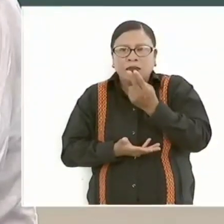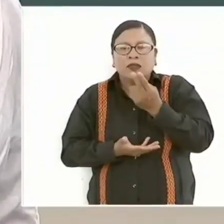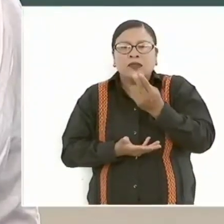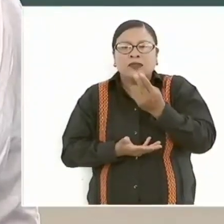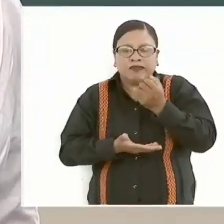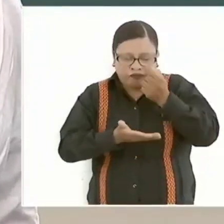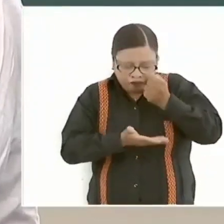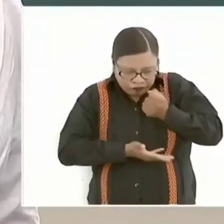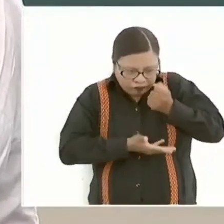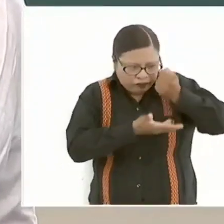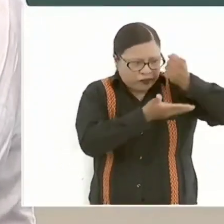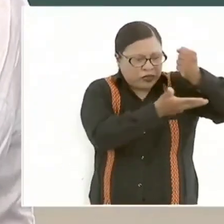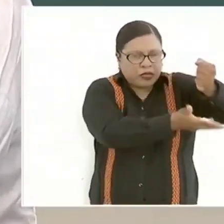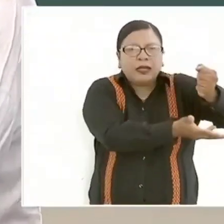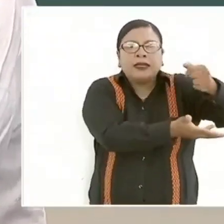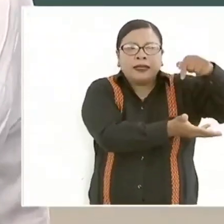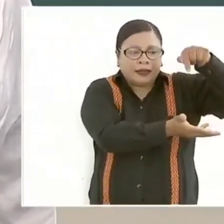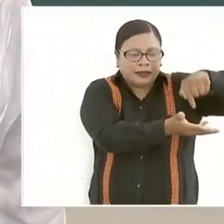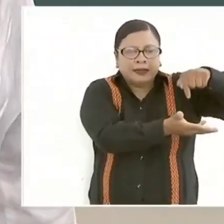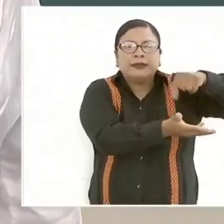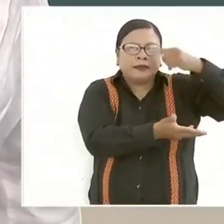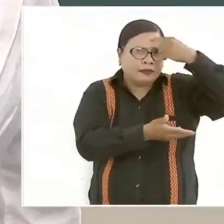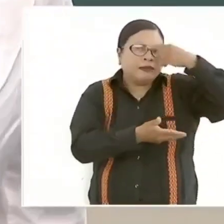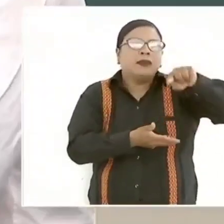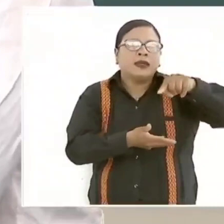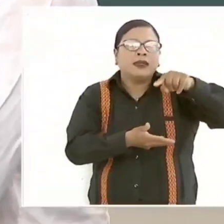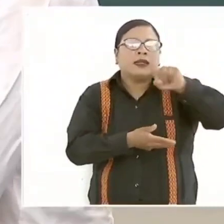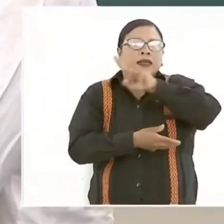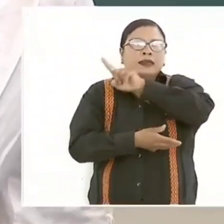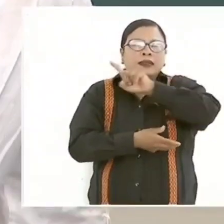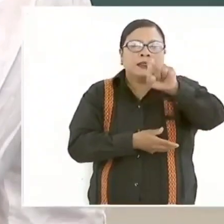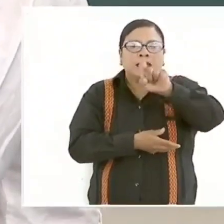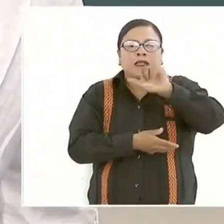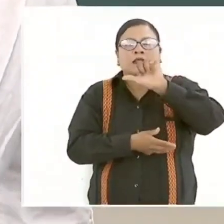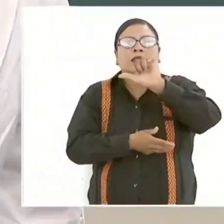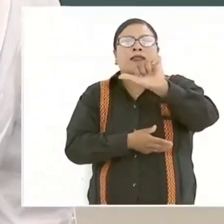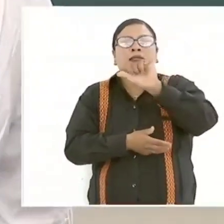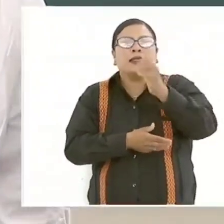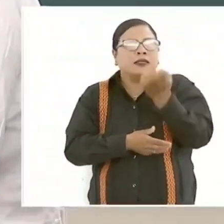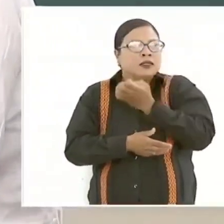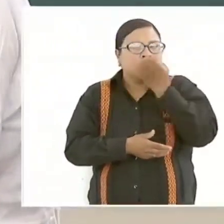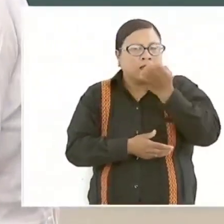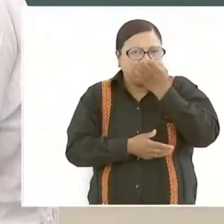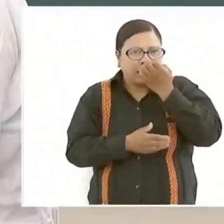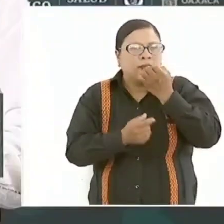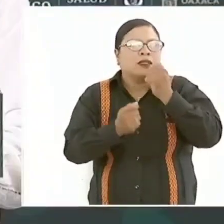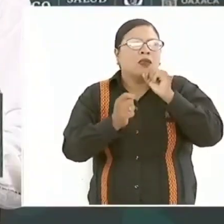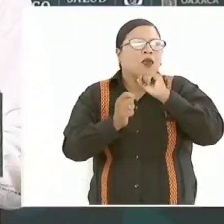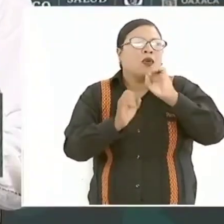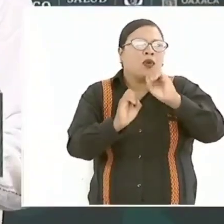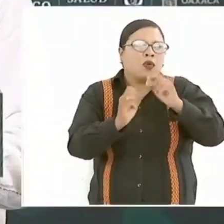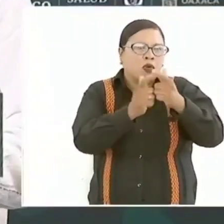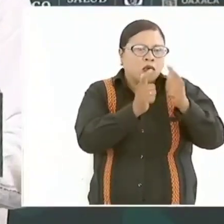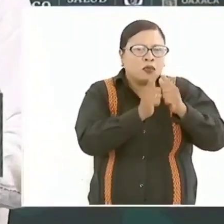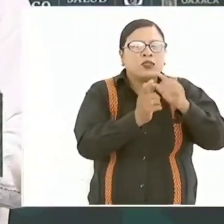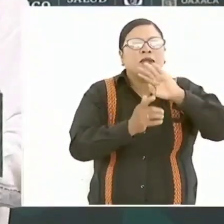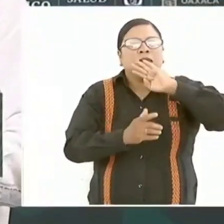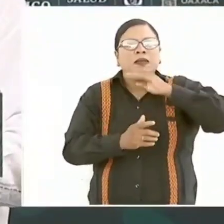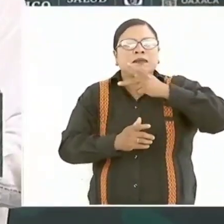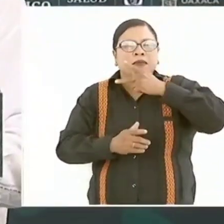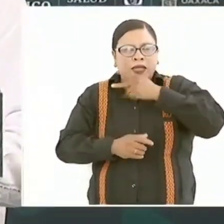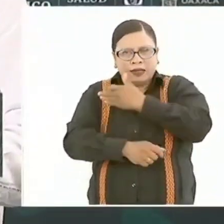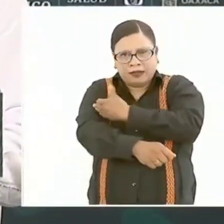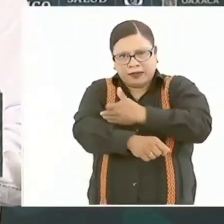el presupuesto que le corresponde a las 116 sociedades de madres y de padres